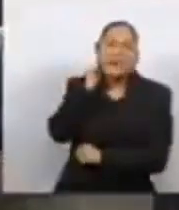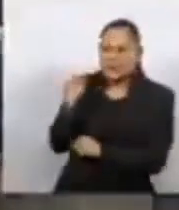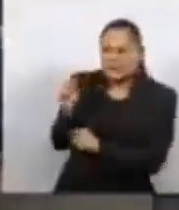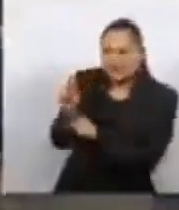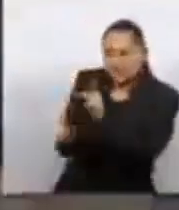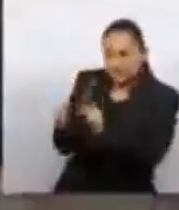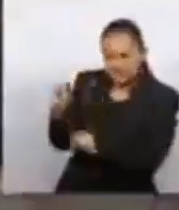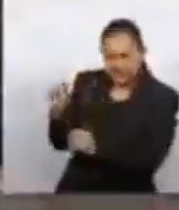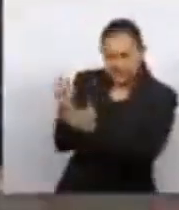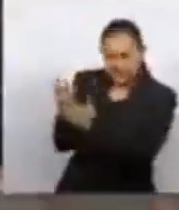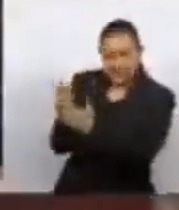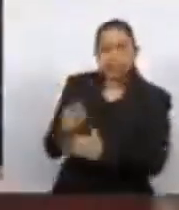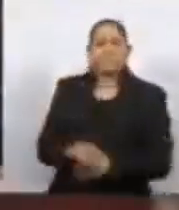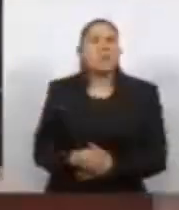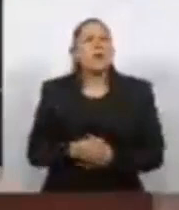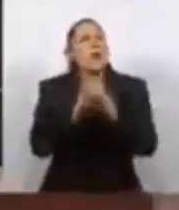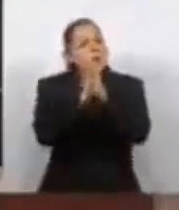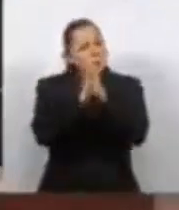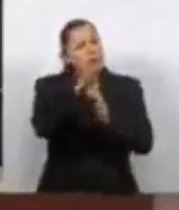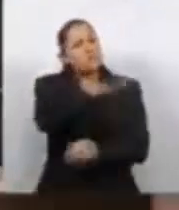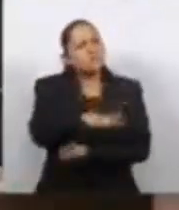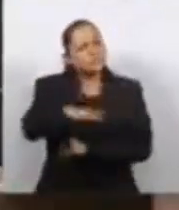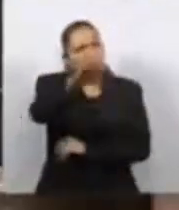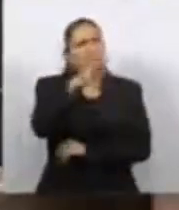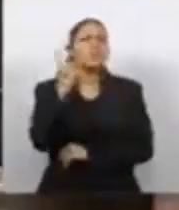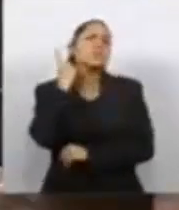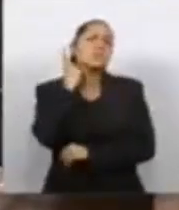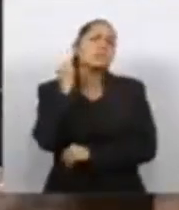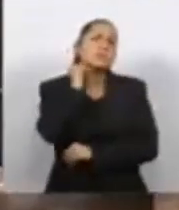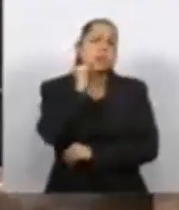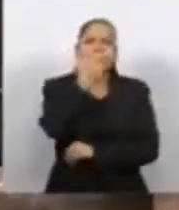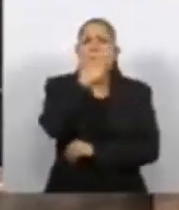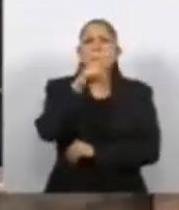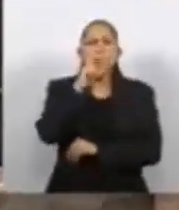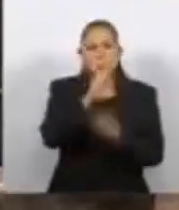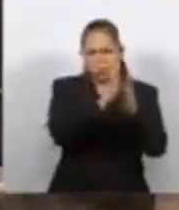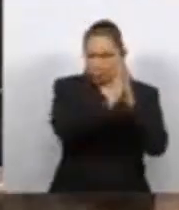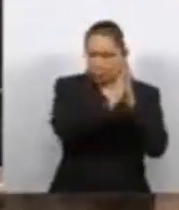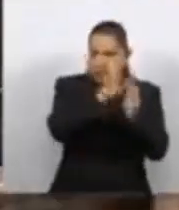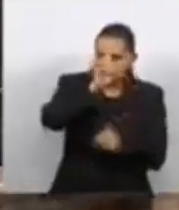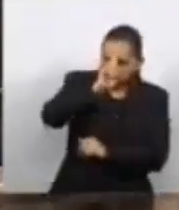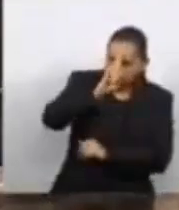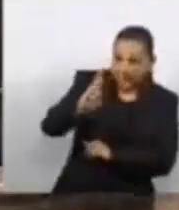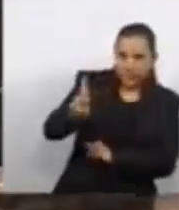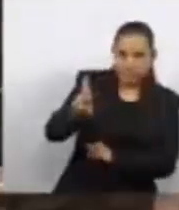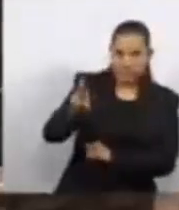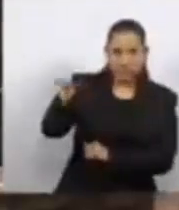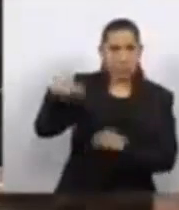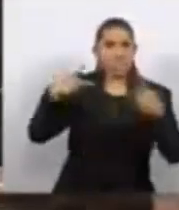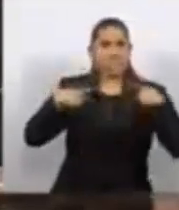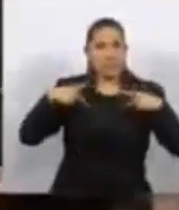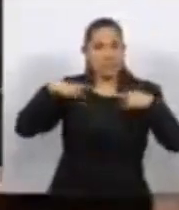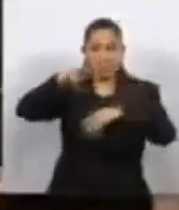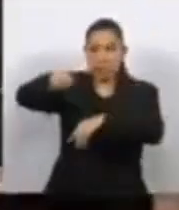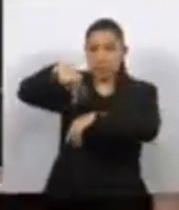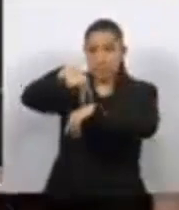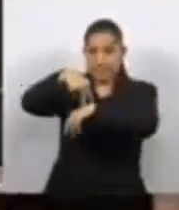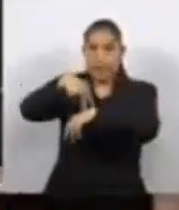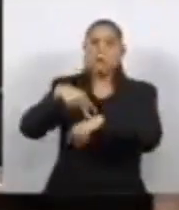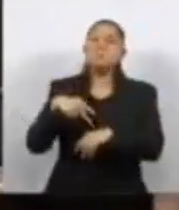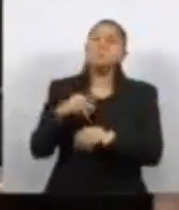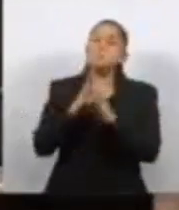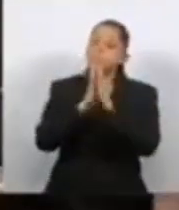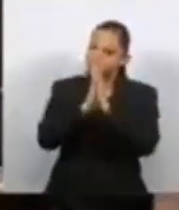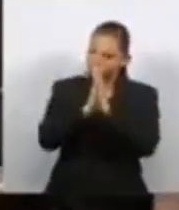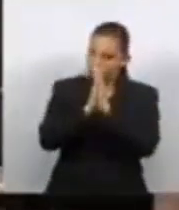Compañeras, legisladores y legisladores, les pido respeto a cada uno de los grupos parlamentarios que están haciendo uso